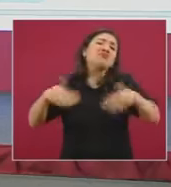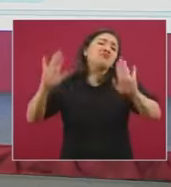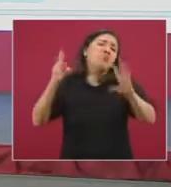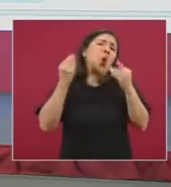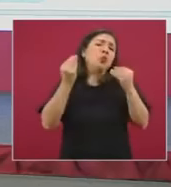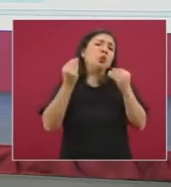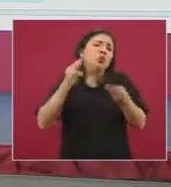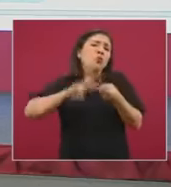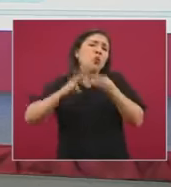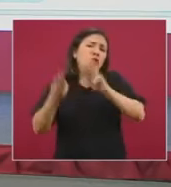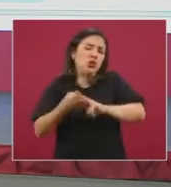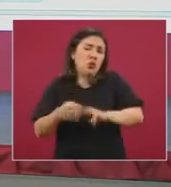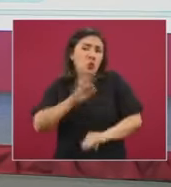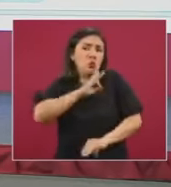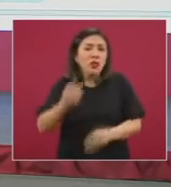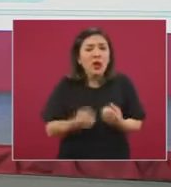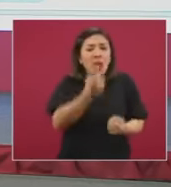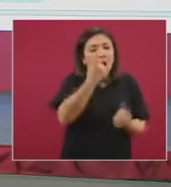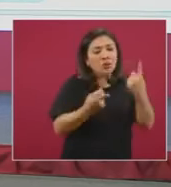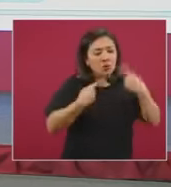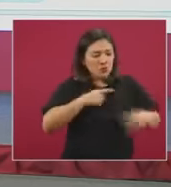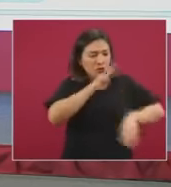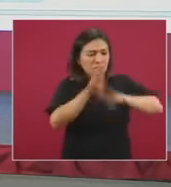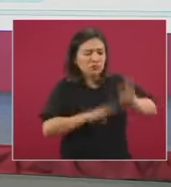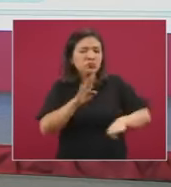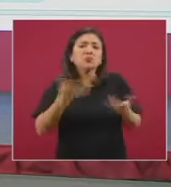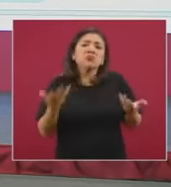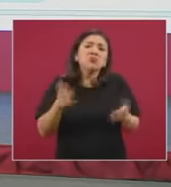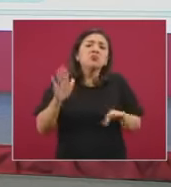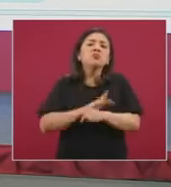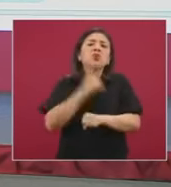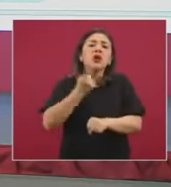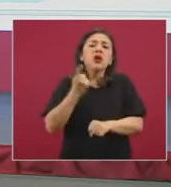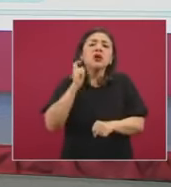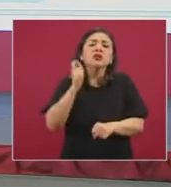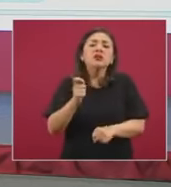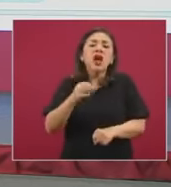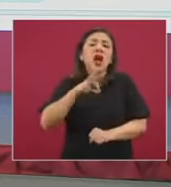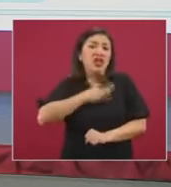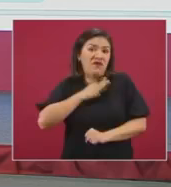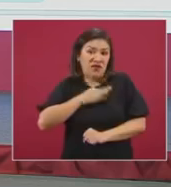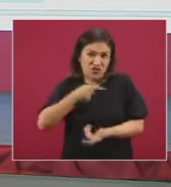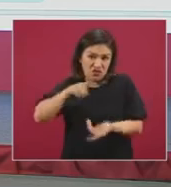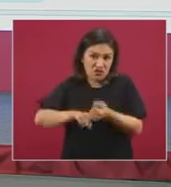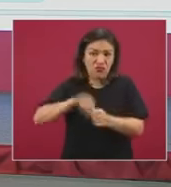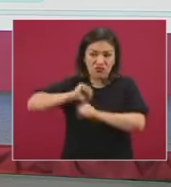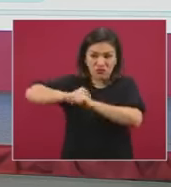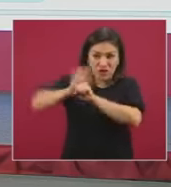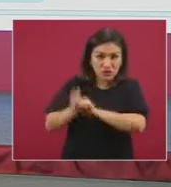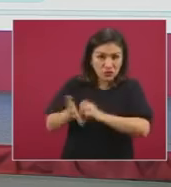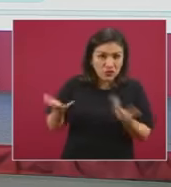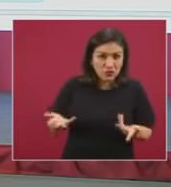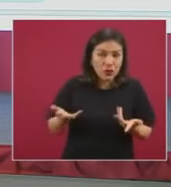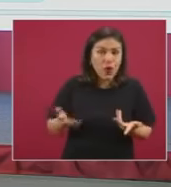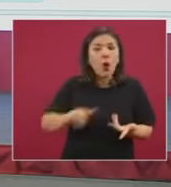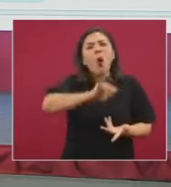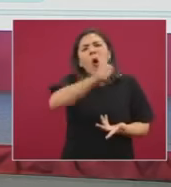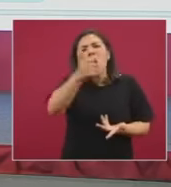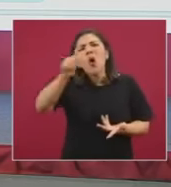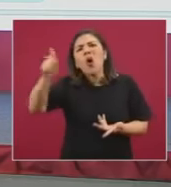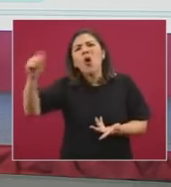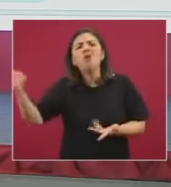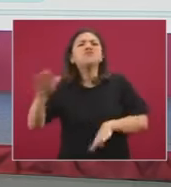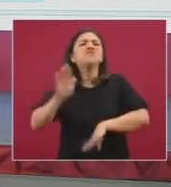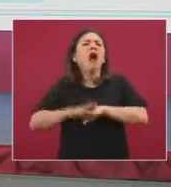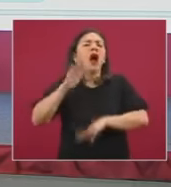Hay muertes que pueden ser secundarias directamente por la infección del virus SARS-CoV-2 y muchas otras que